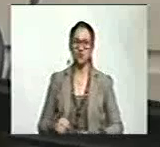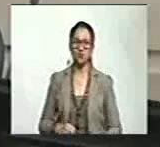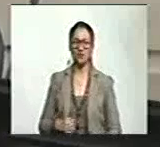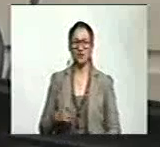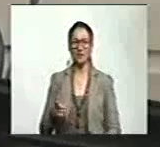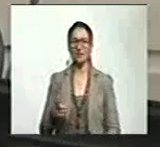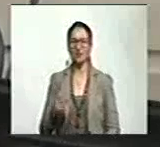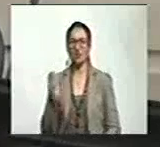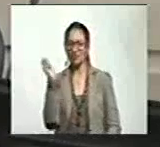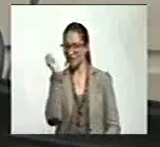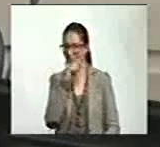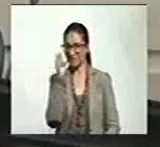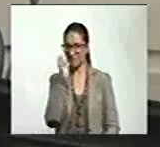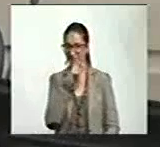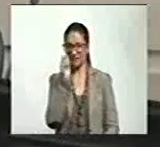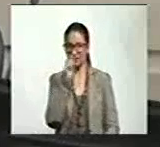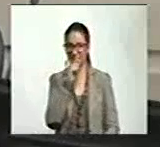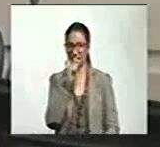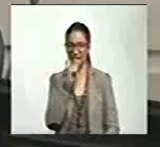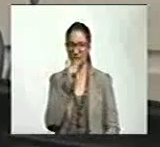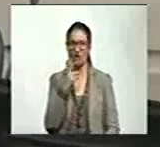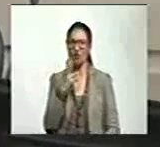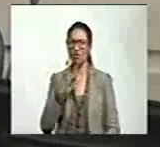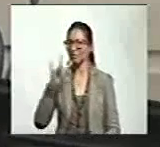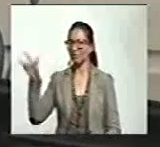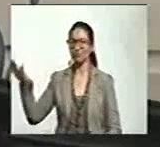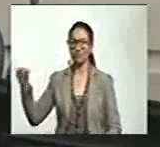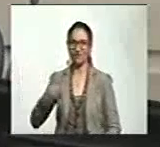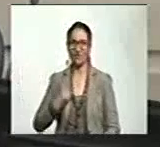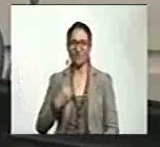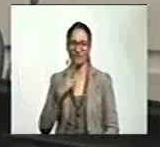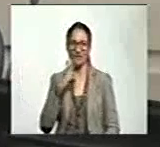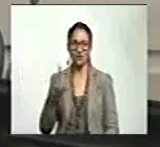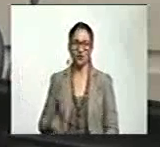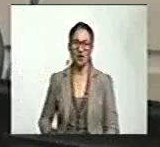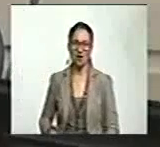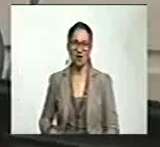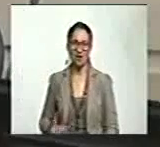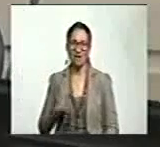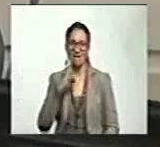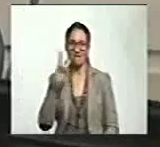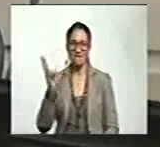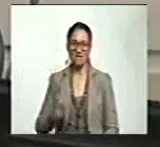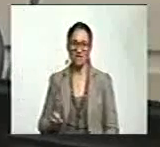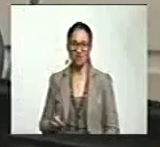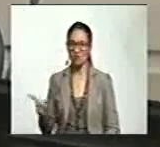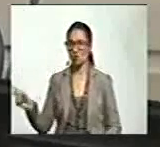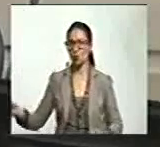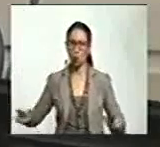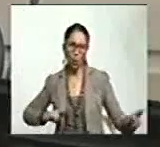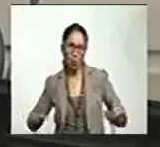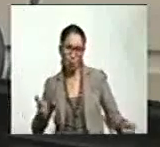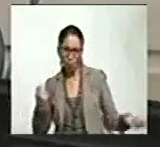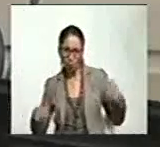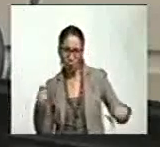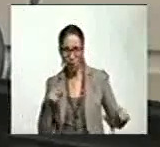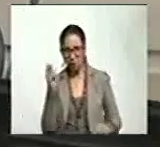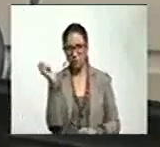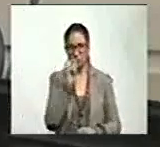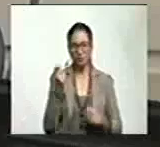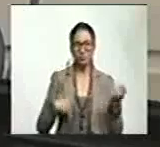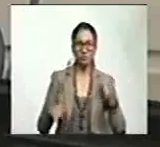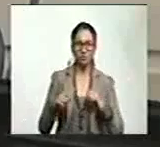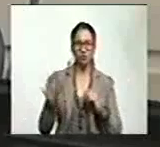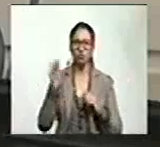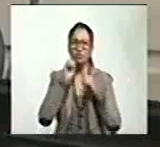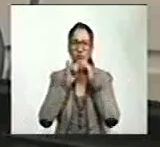del narcotráfico en Venezuela venezolano él coordinador de toda la actividad del narcotráfico del cartel de